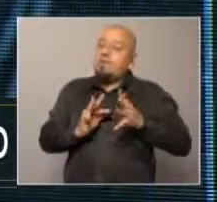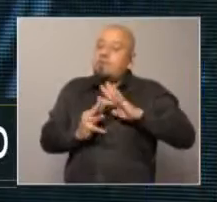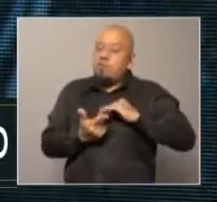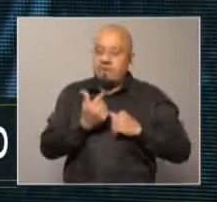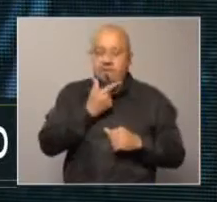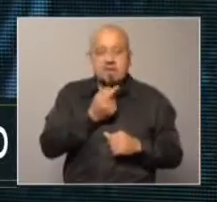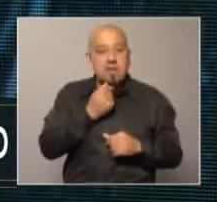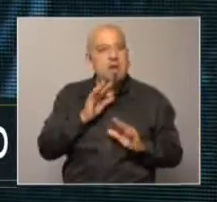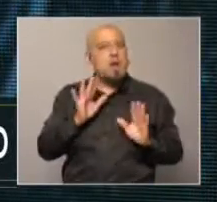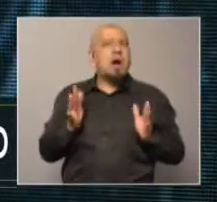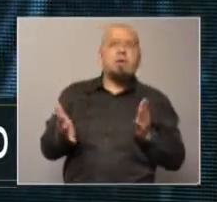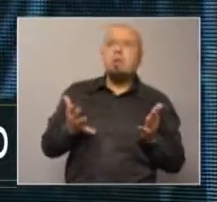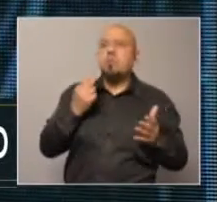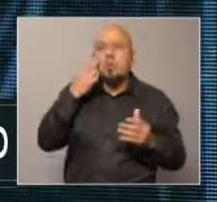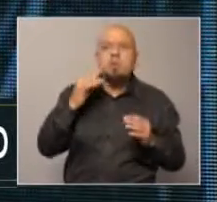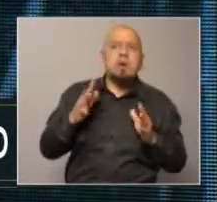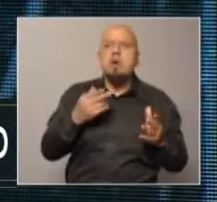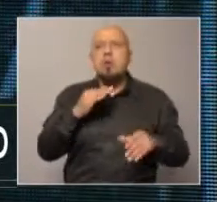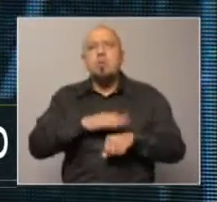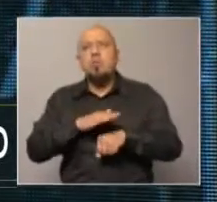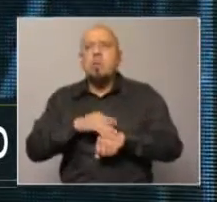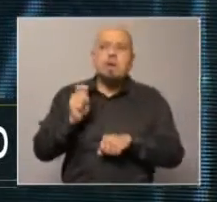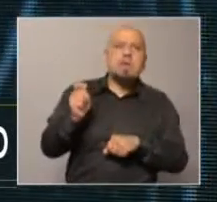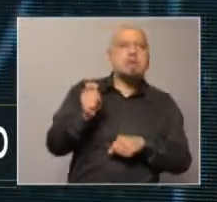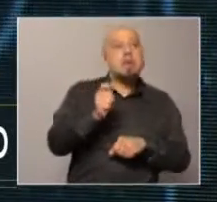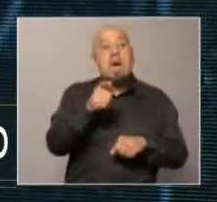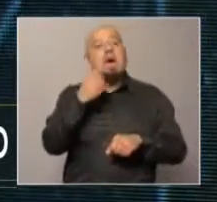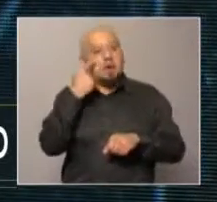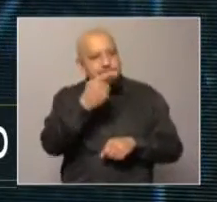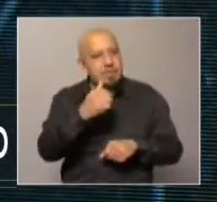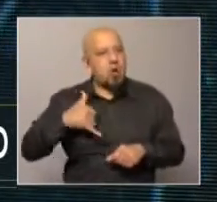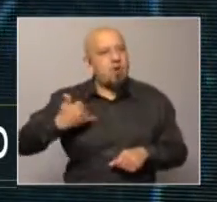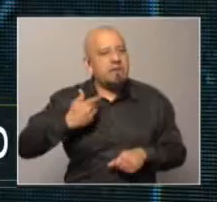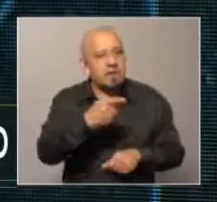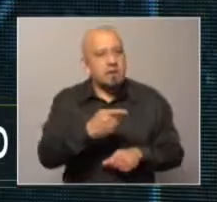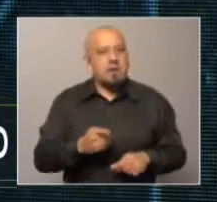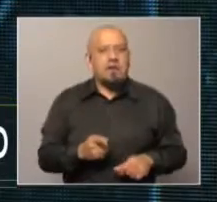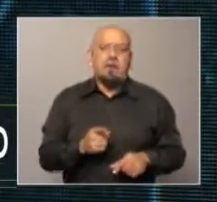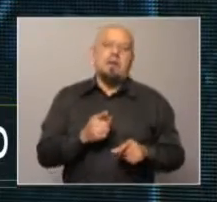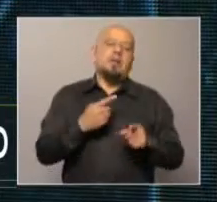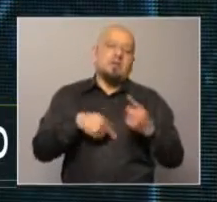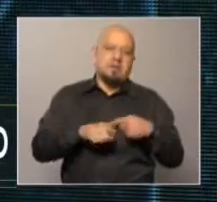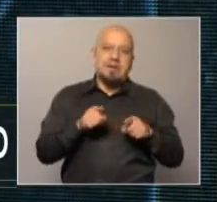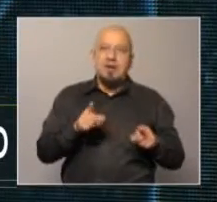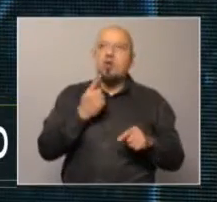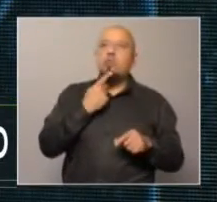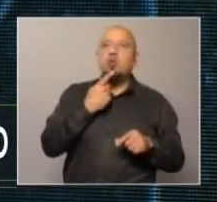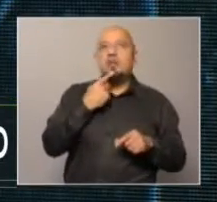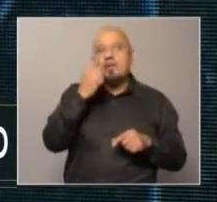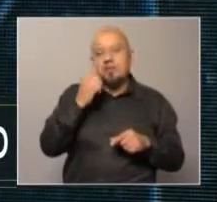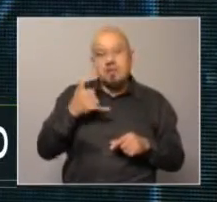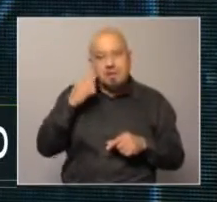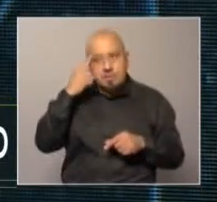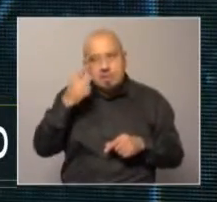el problema. Entonces, la explicación que yo le doy por ese lado es, bueno, los políticos tienen que canalizar las ansiedades de las